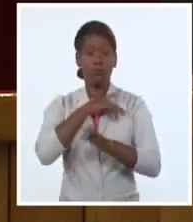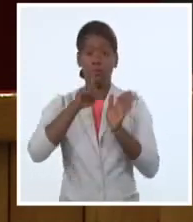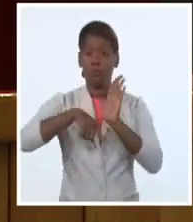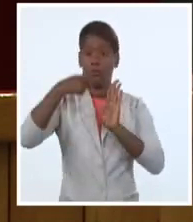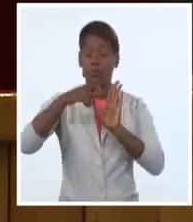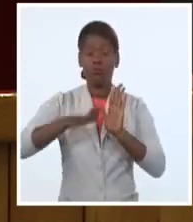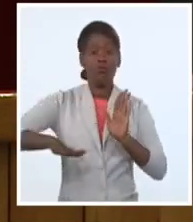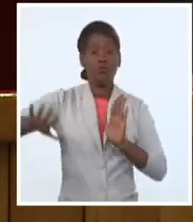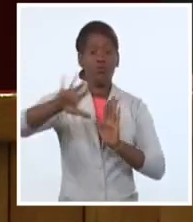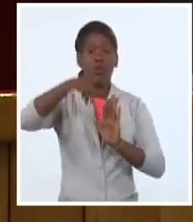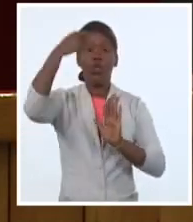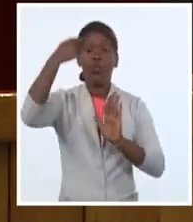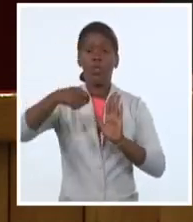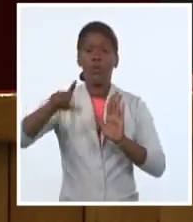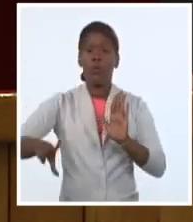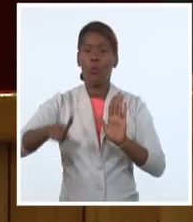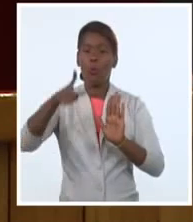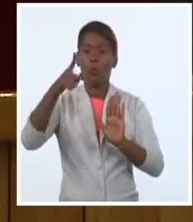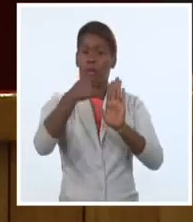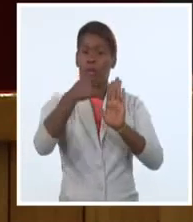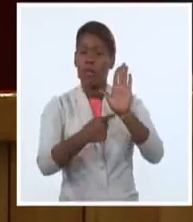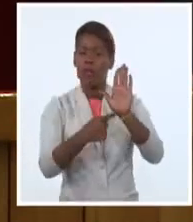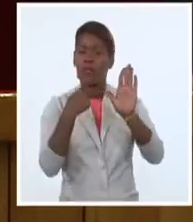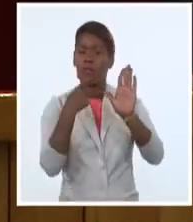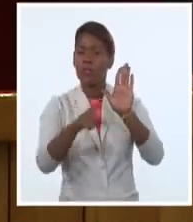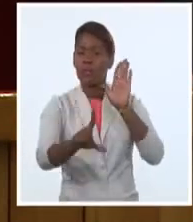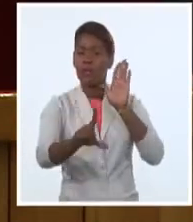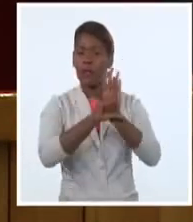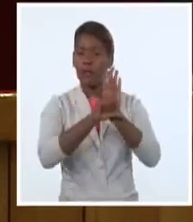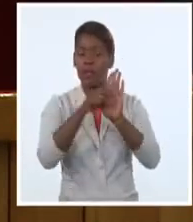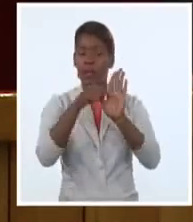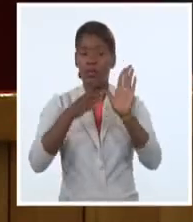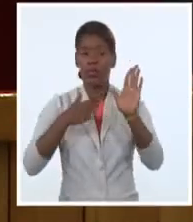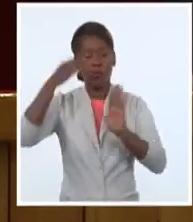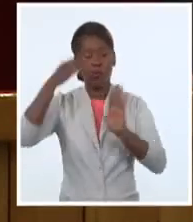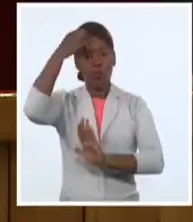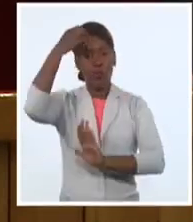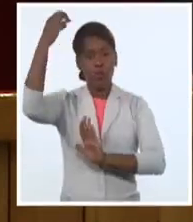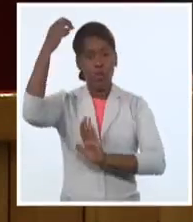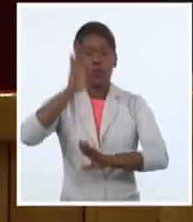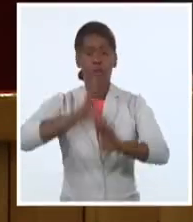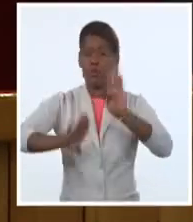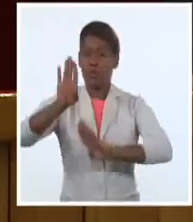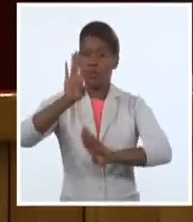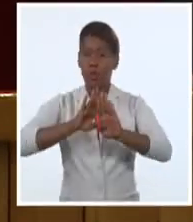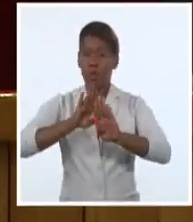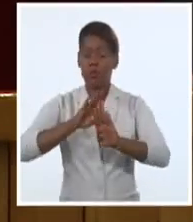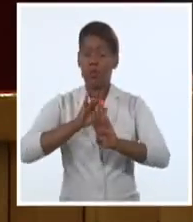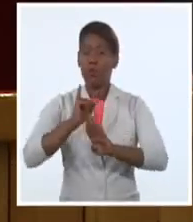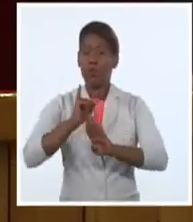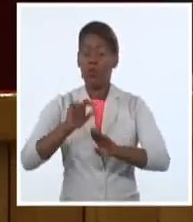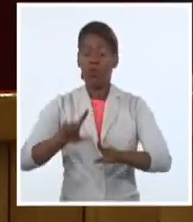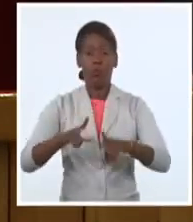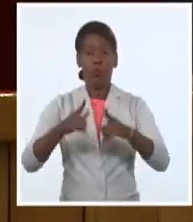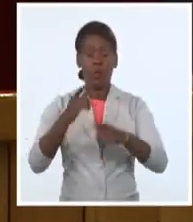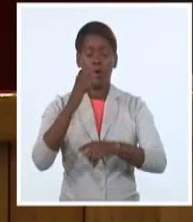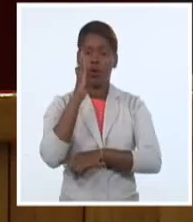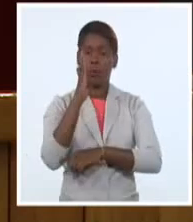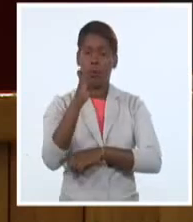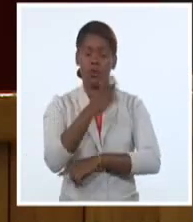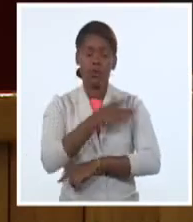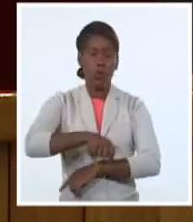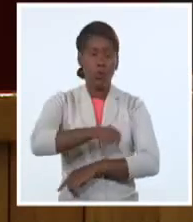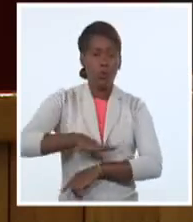a cumplirla. Las disposiciones y actos de los órganos del Estado, sus directivos, funcionarios y empleados, así como